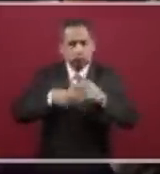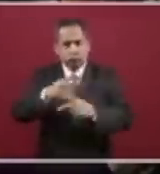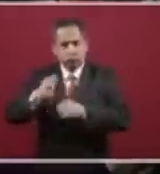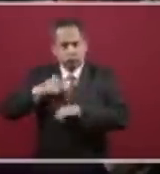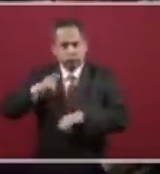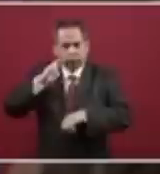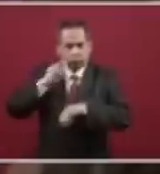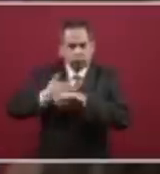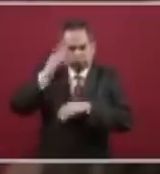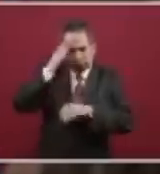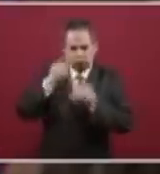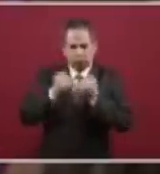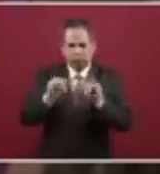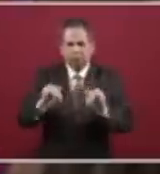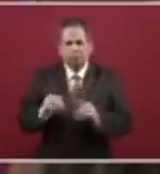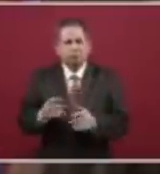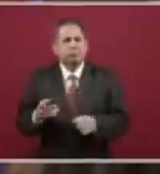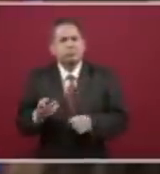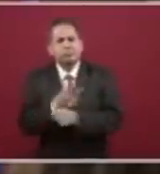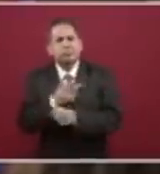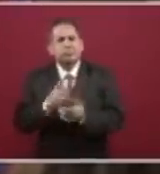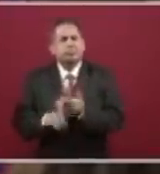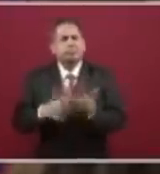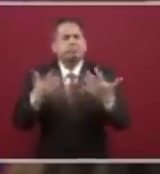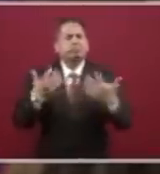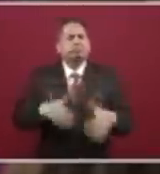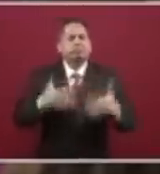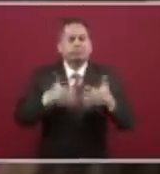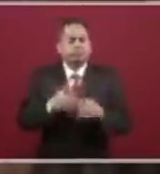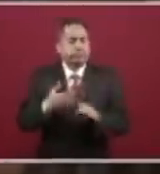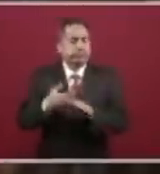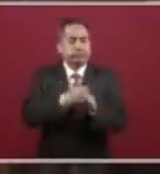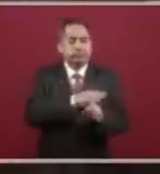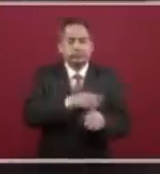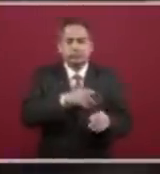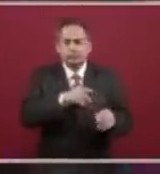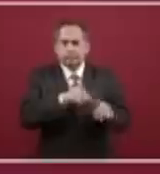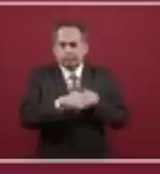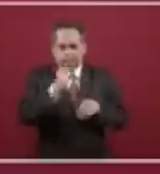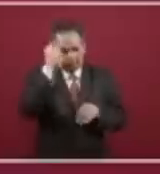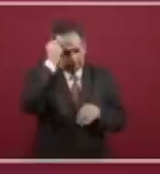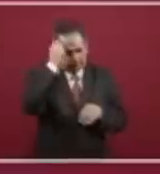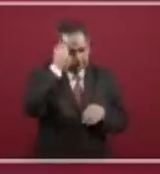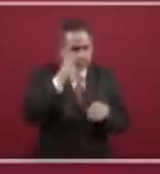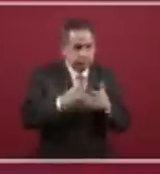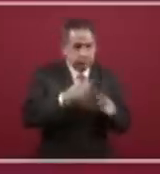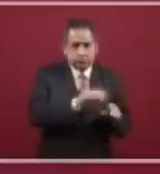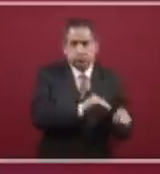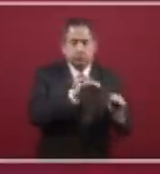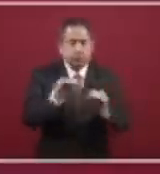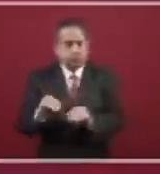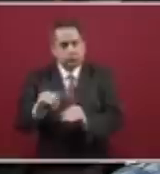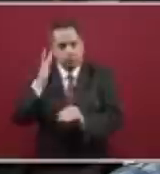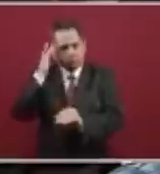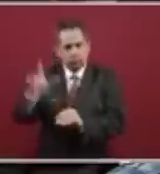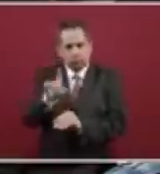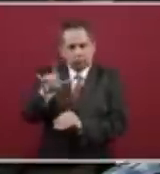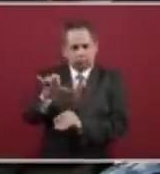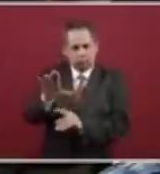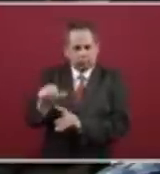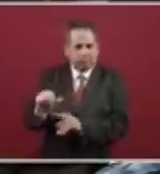esta inauguración de las obras que pasó con las empresas que estaban trabajando en texcoco y ahora van a ir a santa